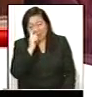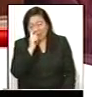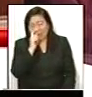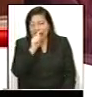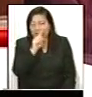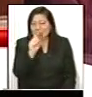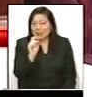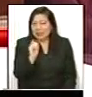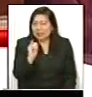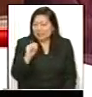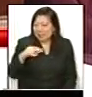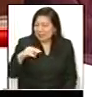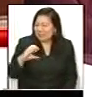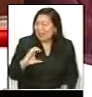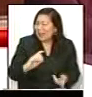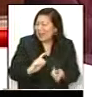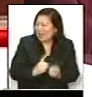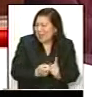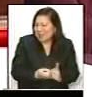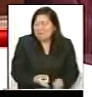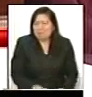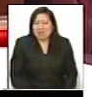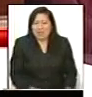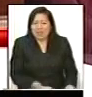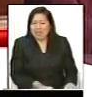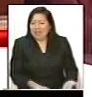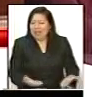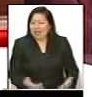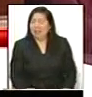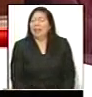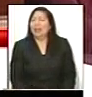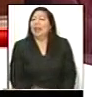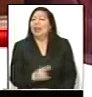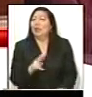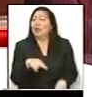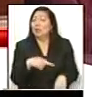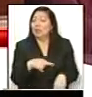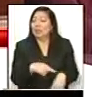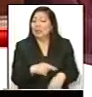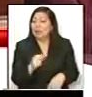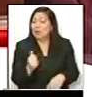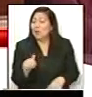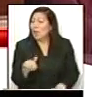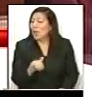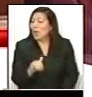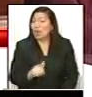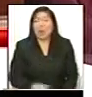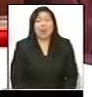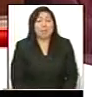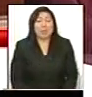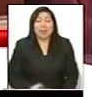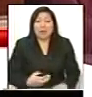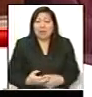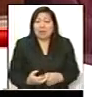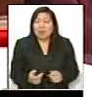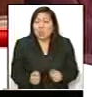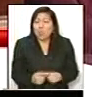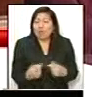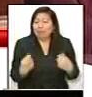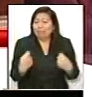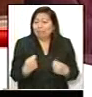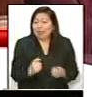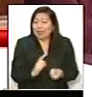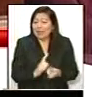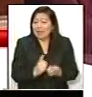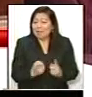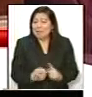zinc. Es al revés. O sea, se están llevando, o sea, el recurso natural es casi lo mismo que producir una camisa. Y eso hay que